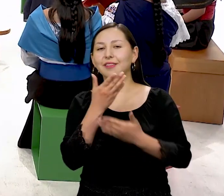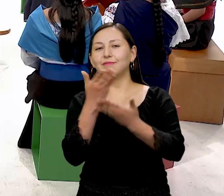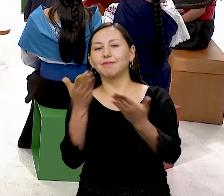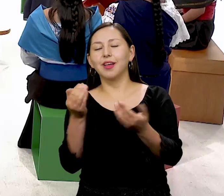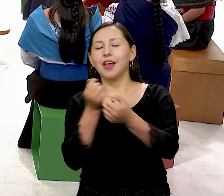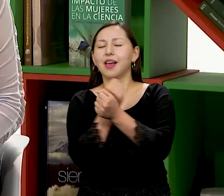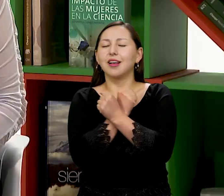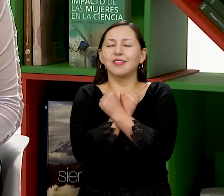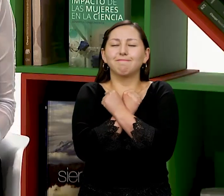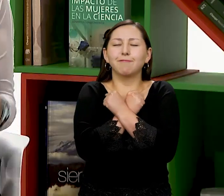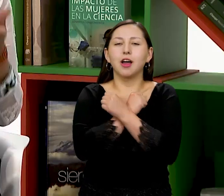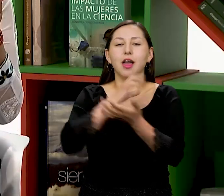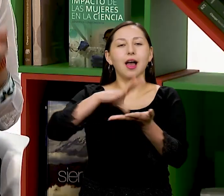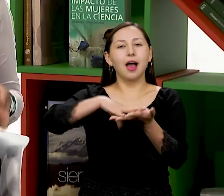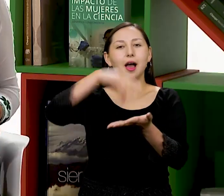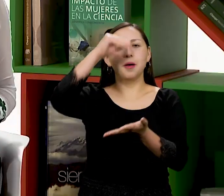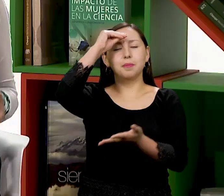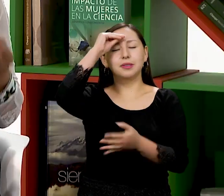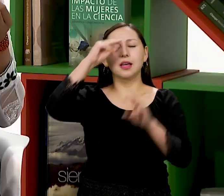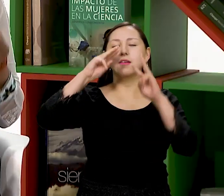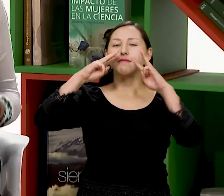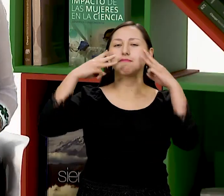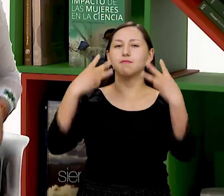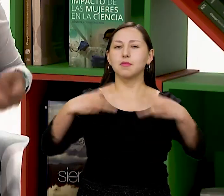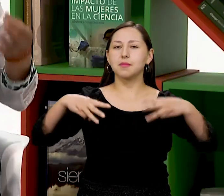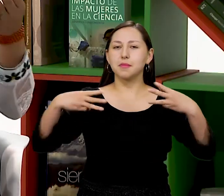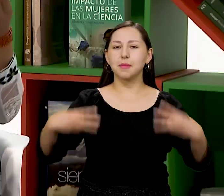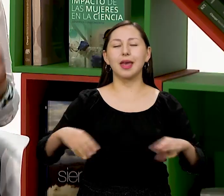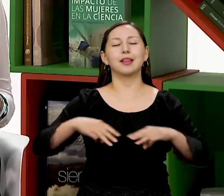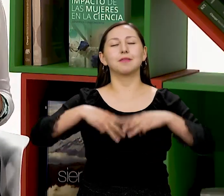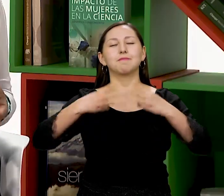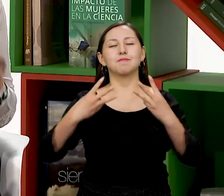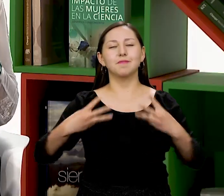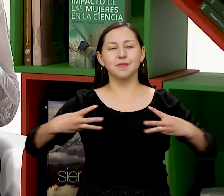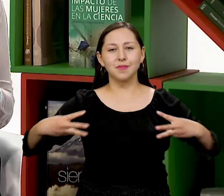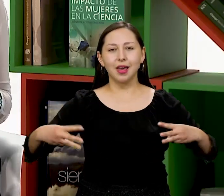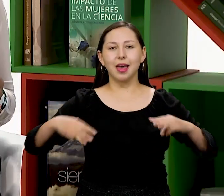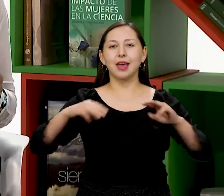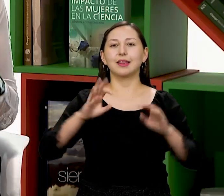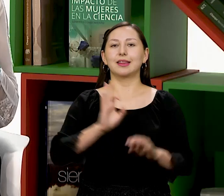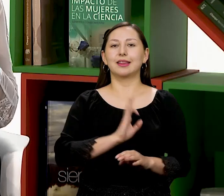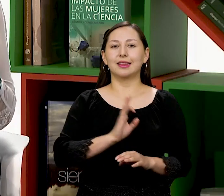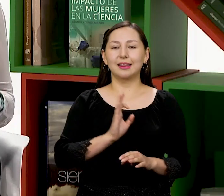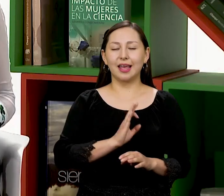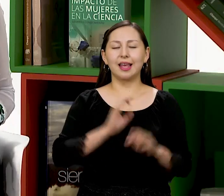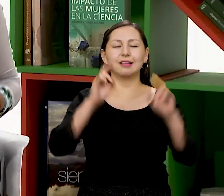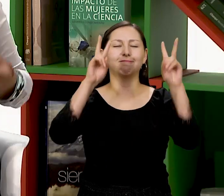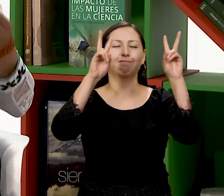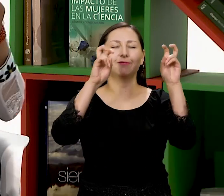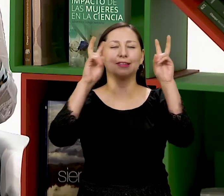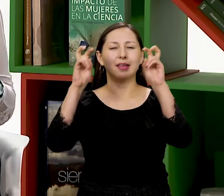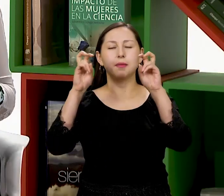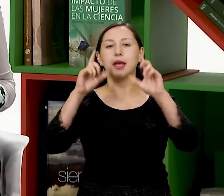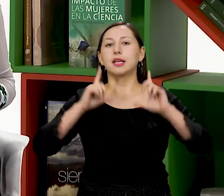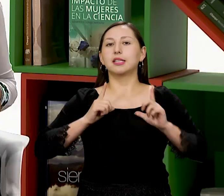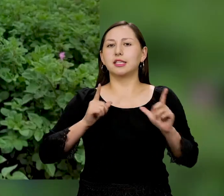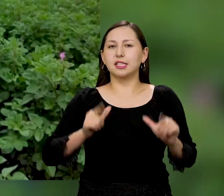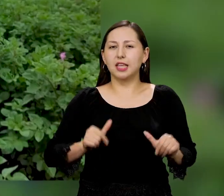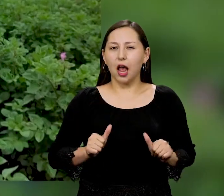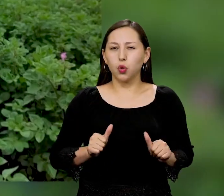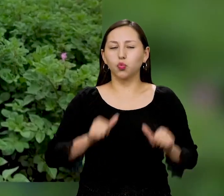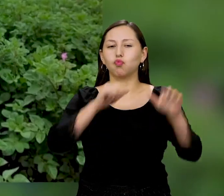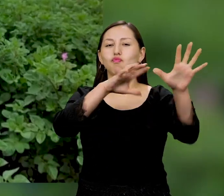Janet es apasionada por el aprendizaje de nuevos métodos y tecnologías en el campo de la nutrición, sanidad